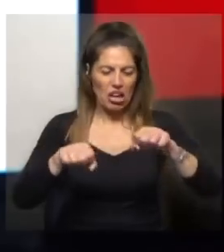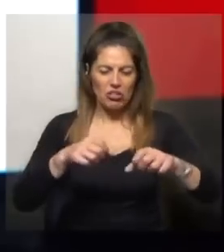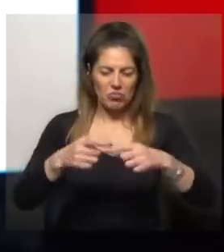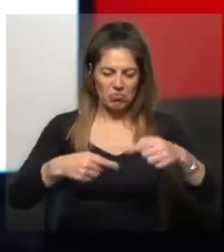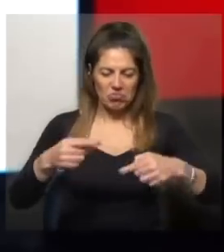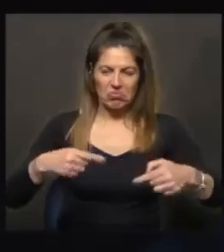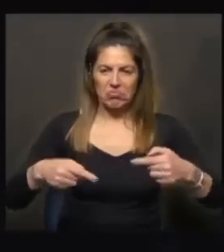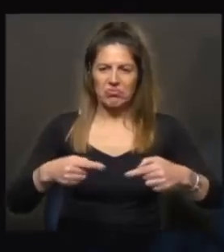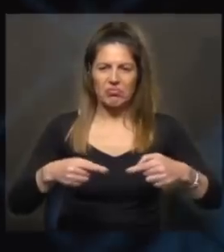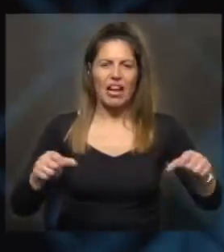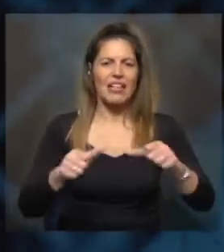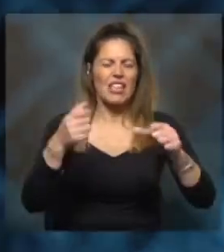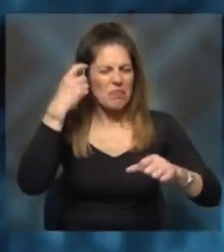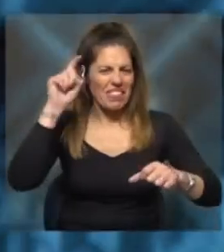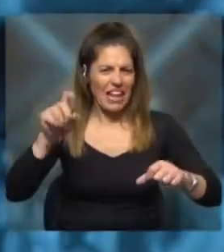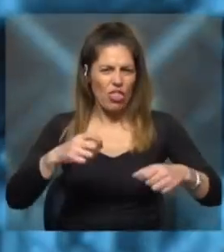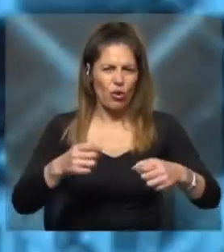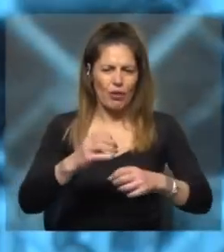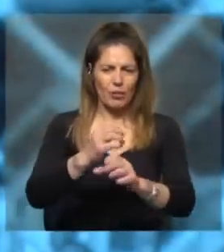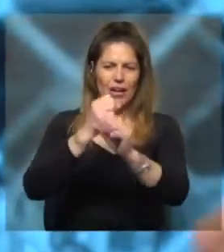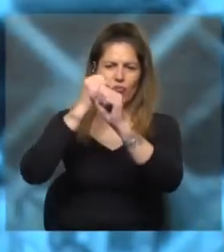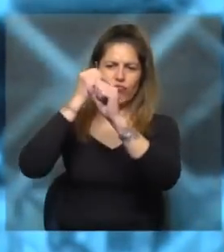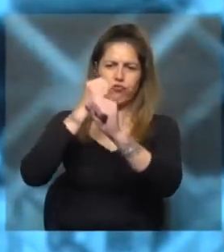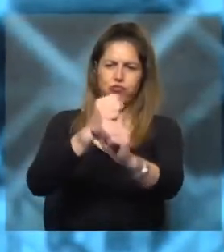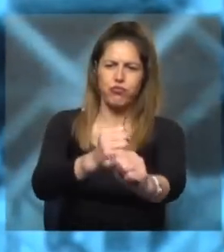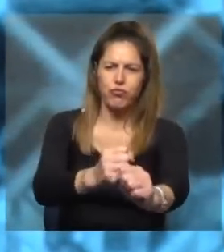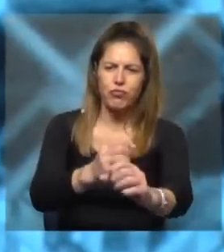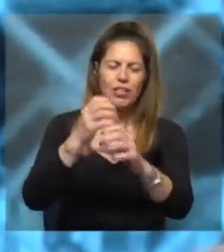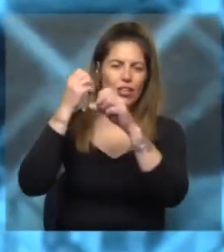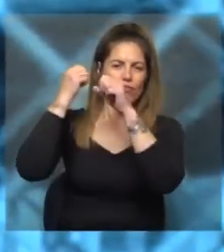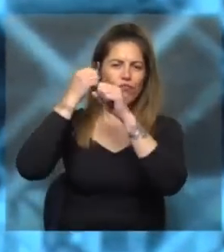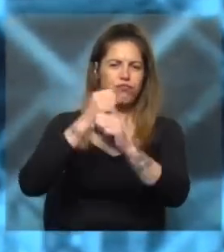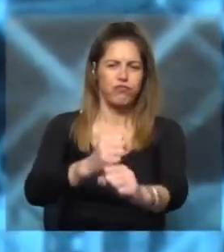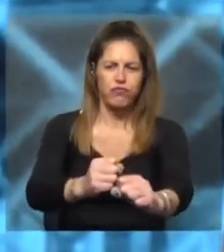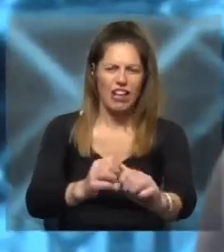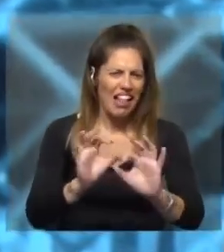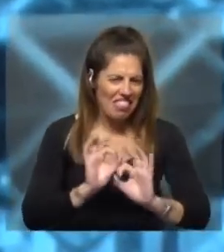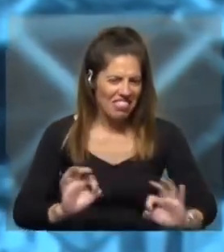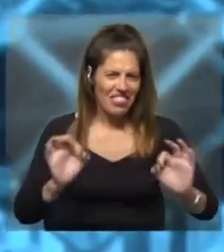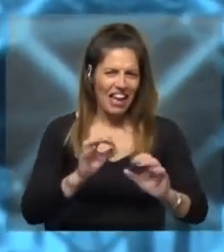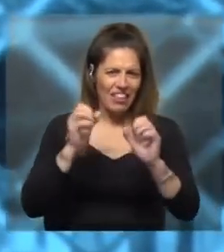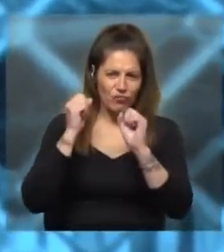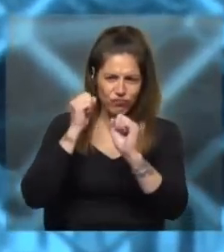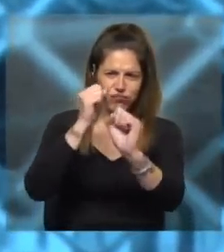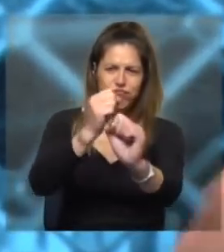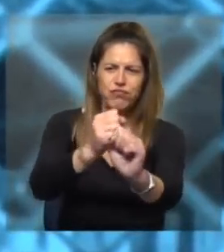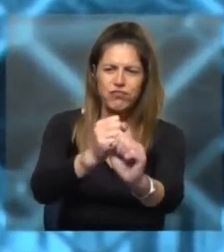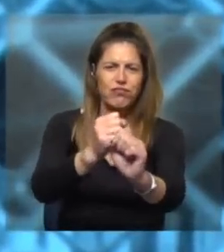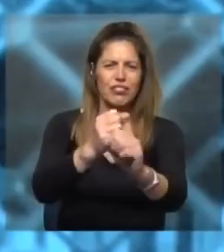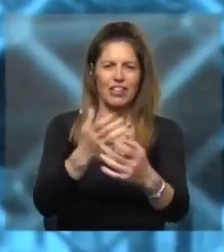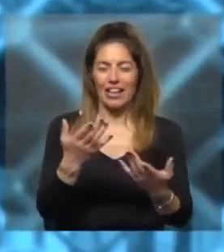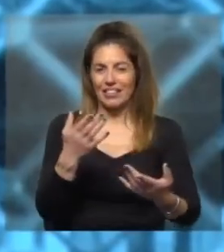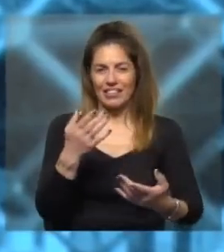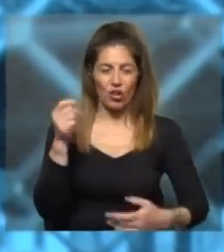hecho medio inventado hacía lo que sería una tirolesa pero una tirolesa sin nada o sea lo que hacías era agarrarte con tus manitos y